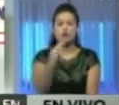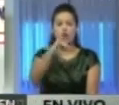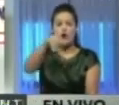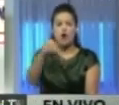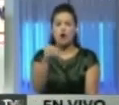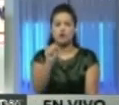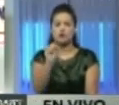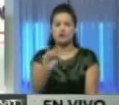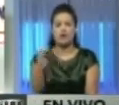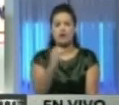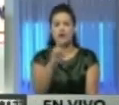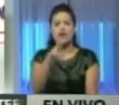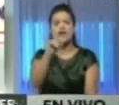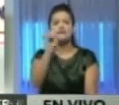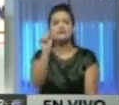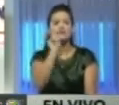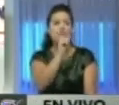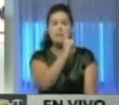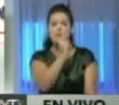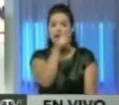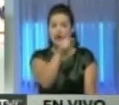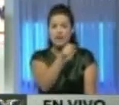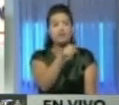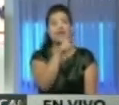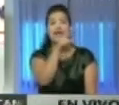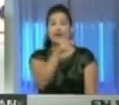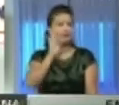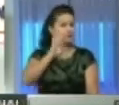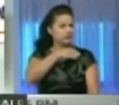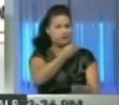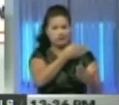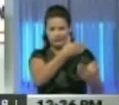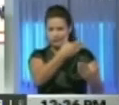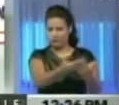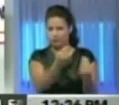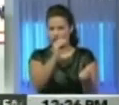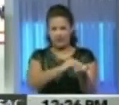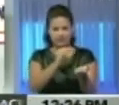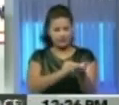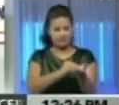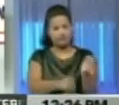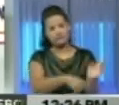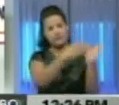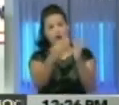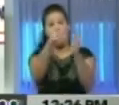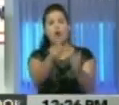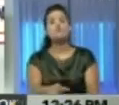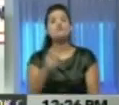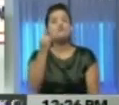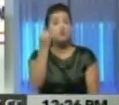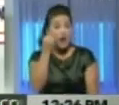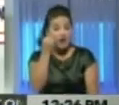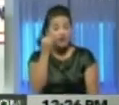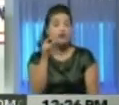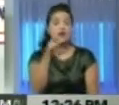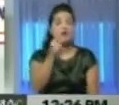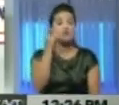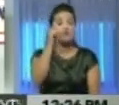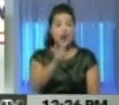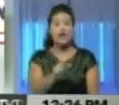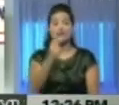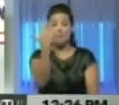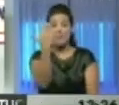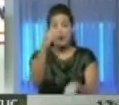Reyes, con varios antecedentes criminales. Y una ciudadana que, a pesar de que se le hizo la